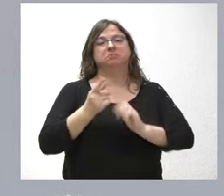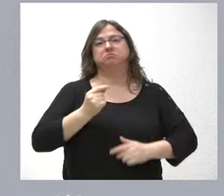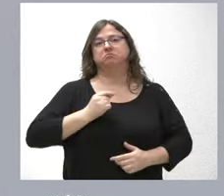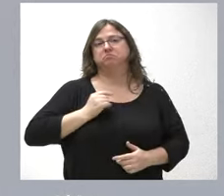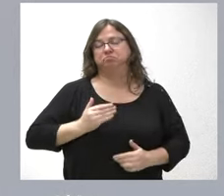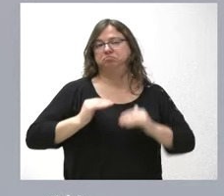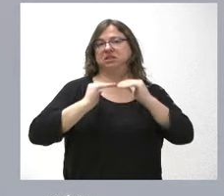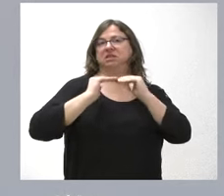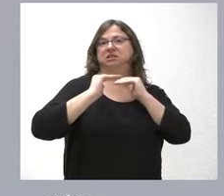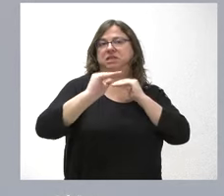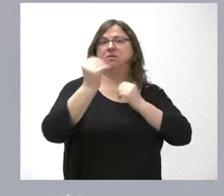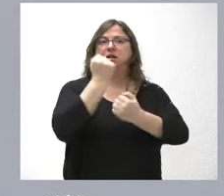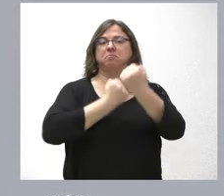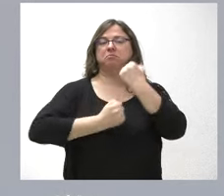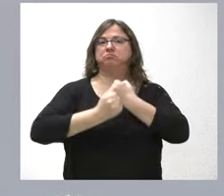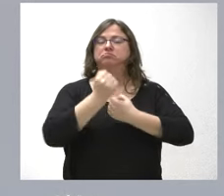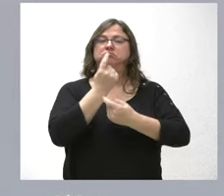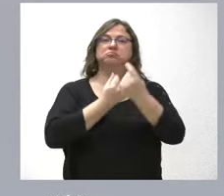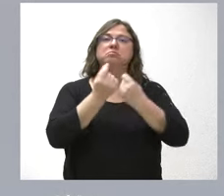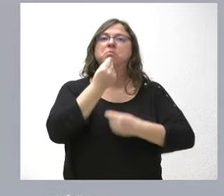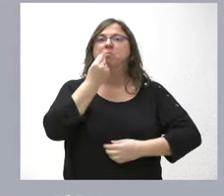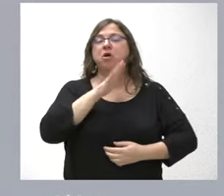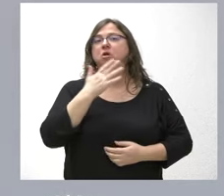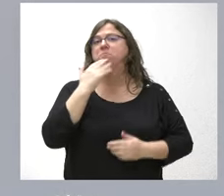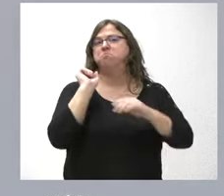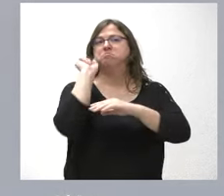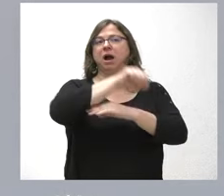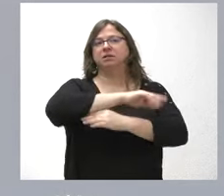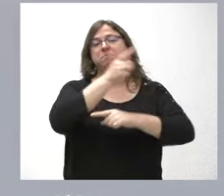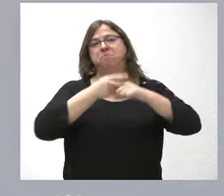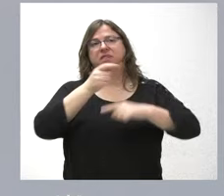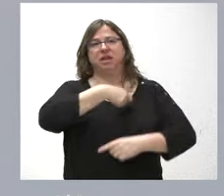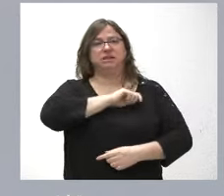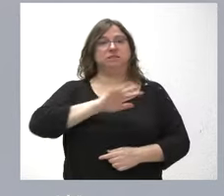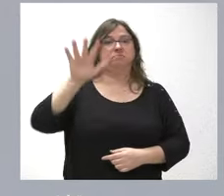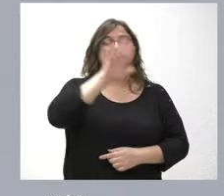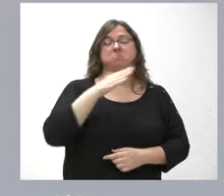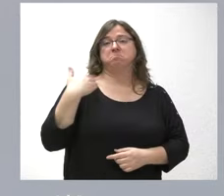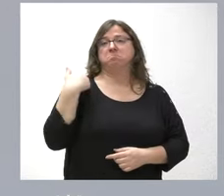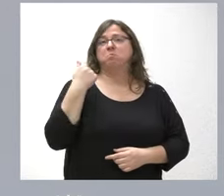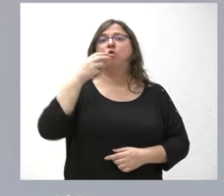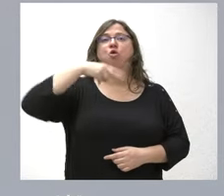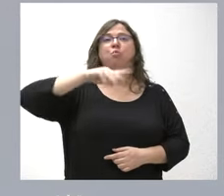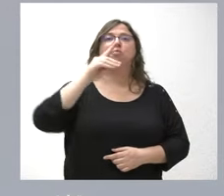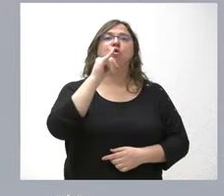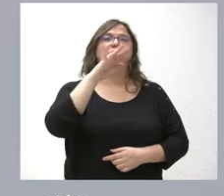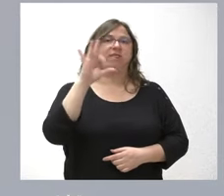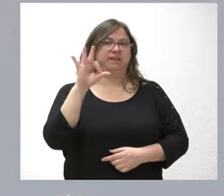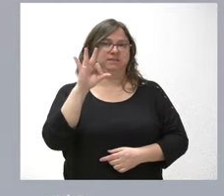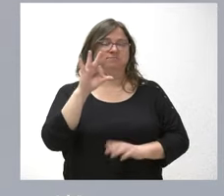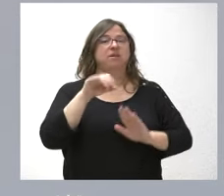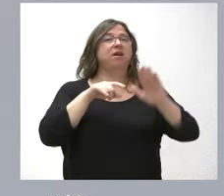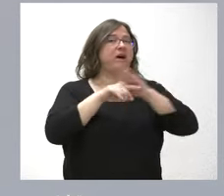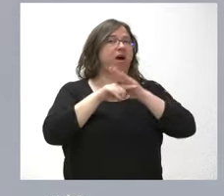de estabilidad presupuestaria mucho más considerable que la media nacional. Y recientemente Moody's, la agencia de calificación,